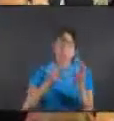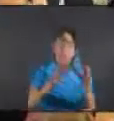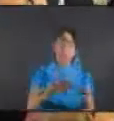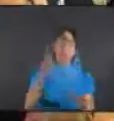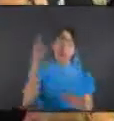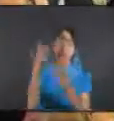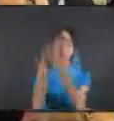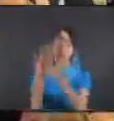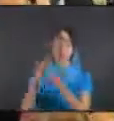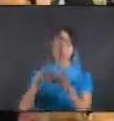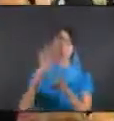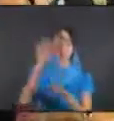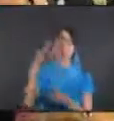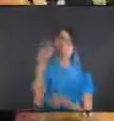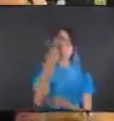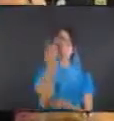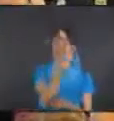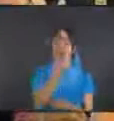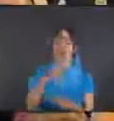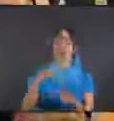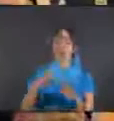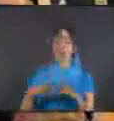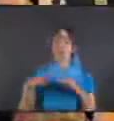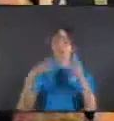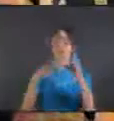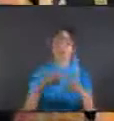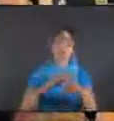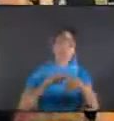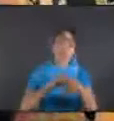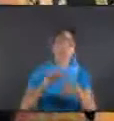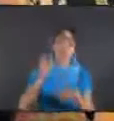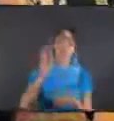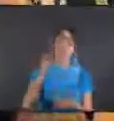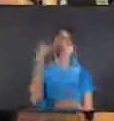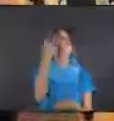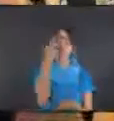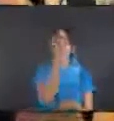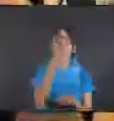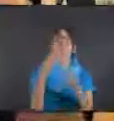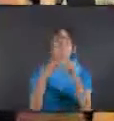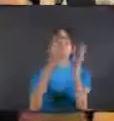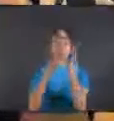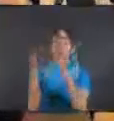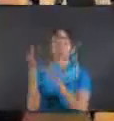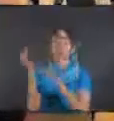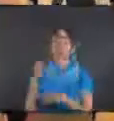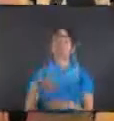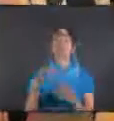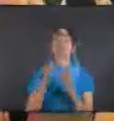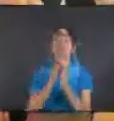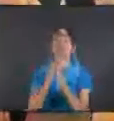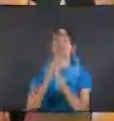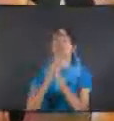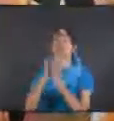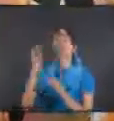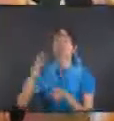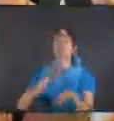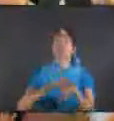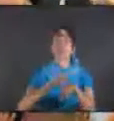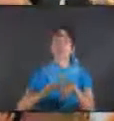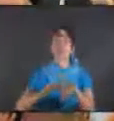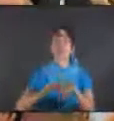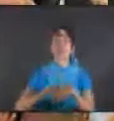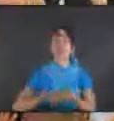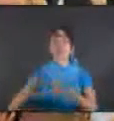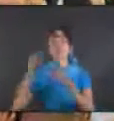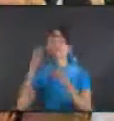encuentro contigo. Y sabemos, Señor, que tu mano poderosa siempre ha estado con él, Señor. Sabemos, Señor, que tú